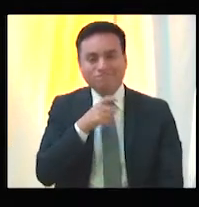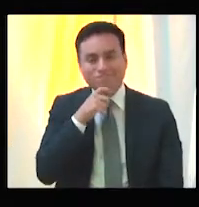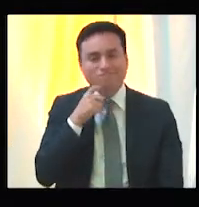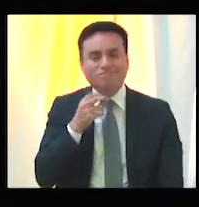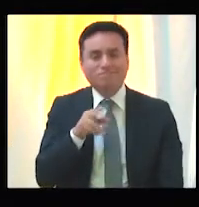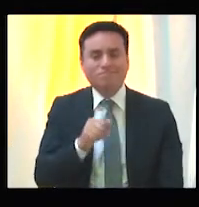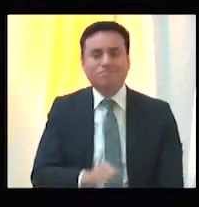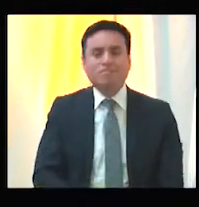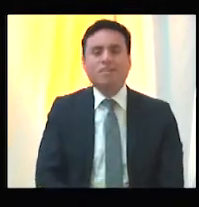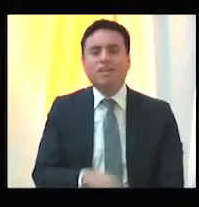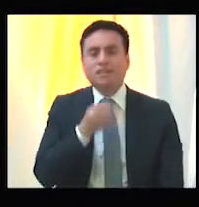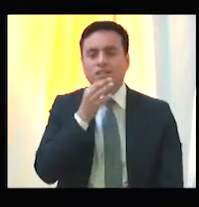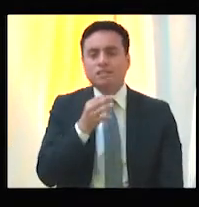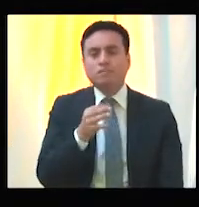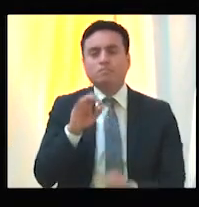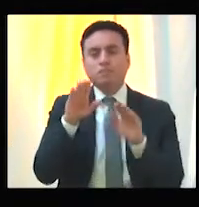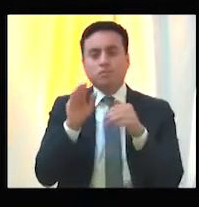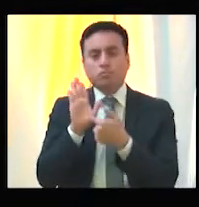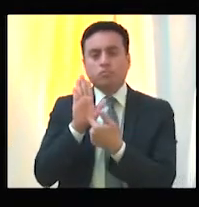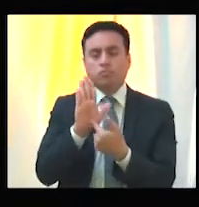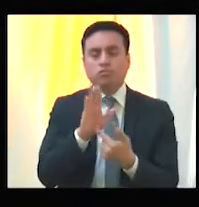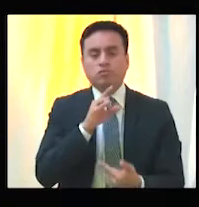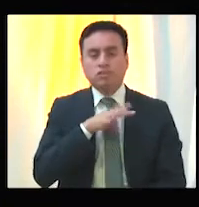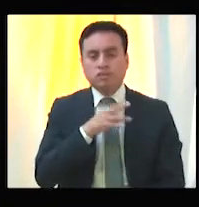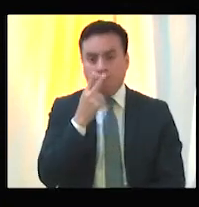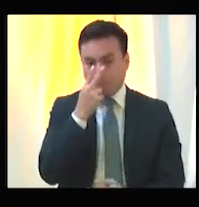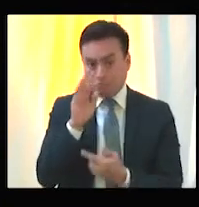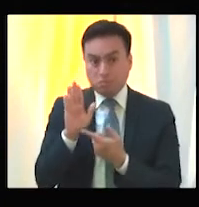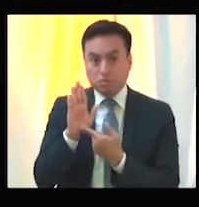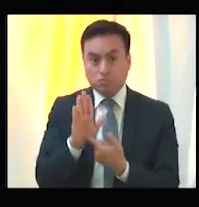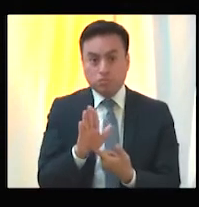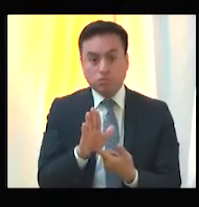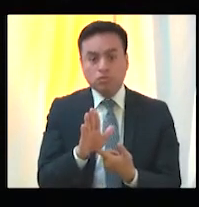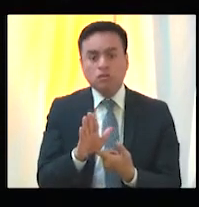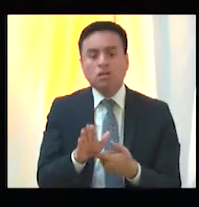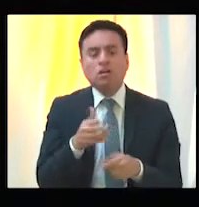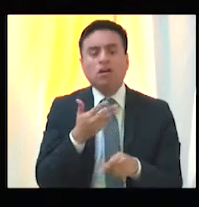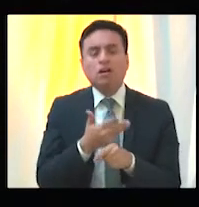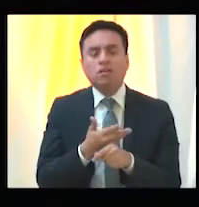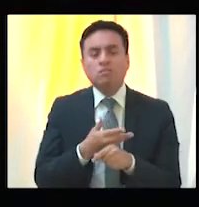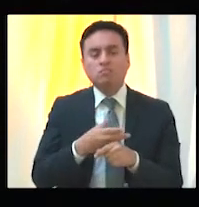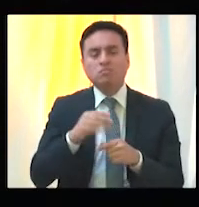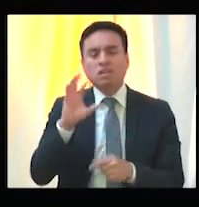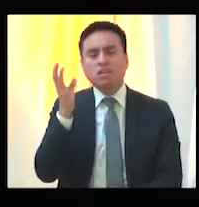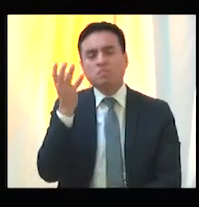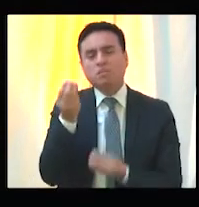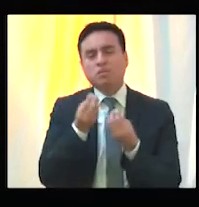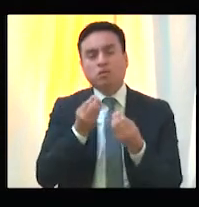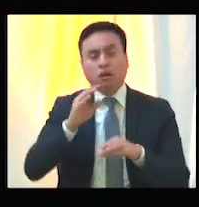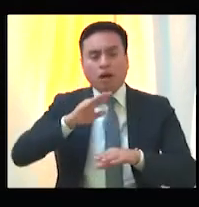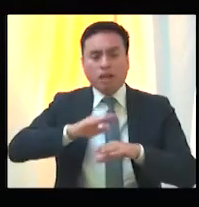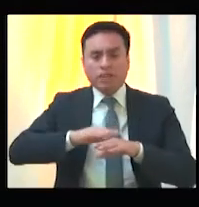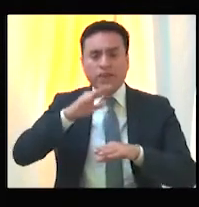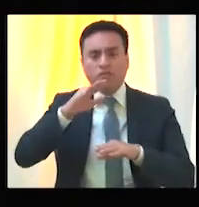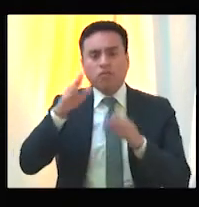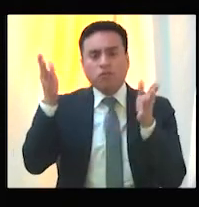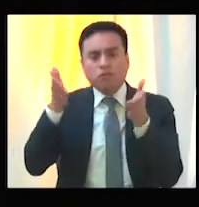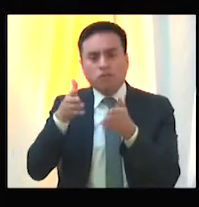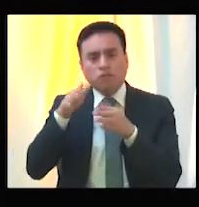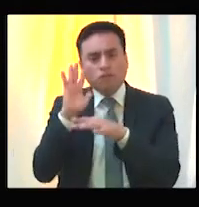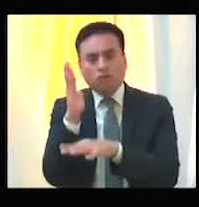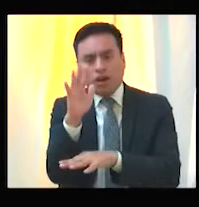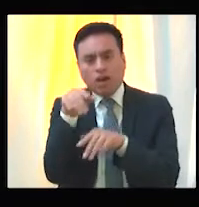Así que eso configura de alguna manera lo que ha ocurrido en Chile, ¿verdad? Básicamente tenemos un clima que se ha estado calentando en los valles interiores y